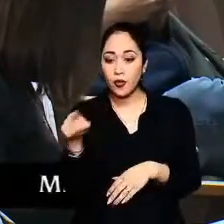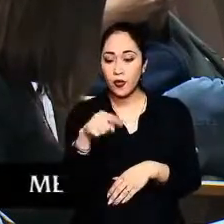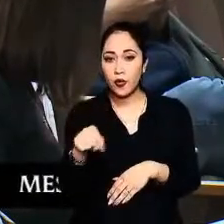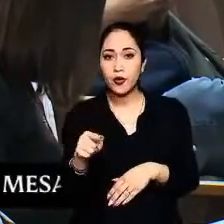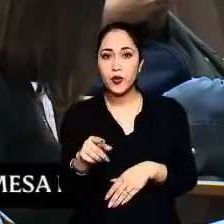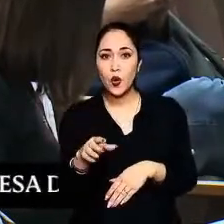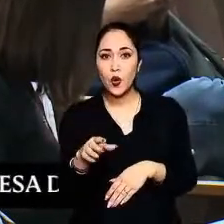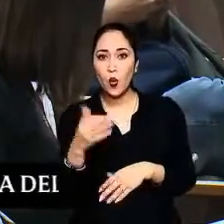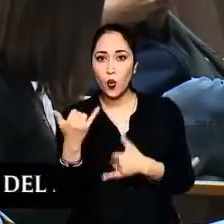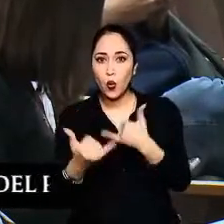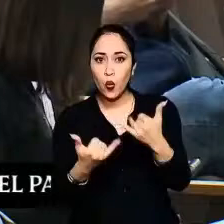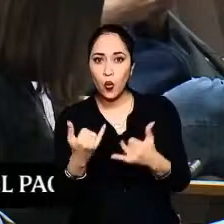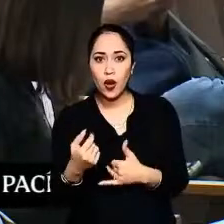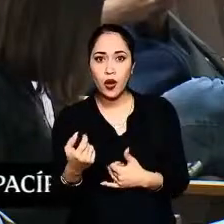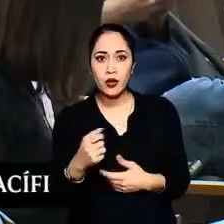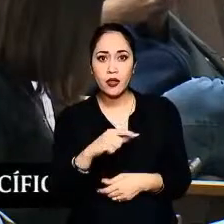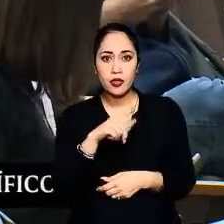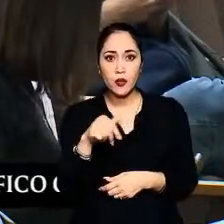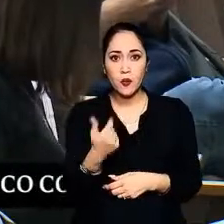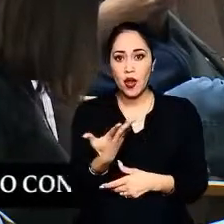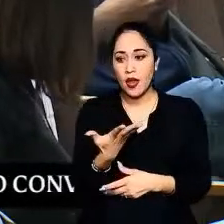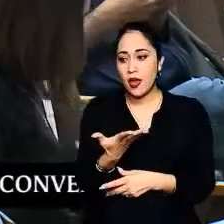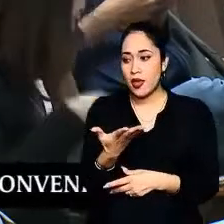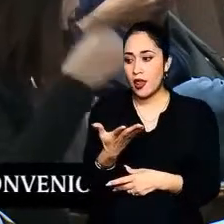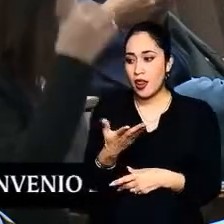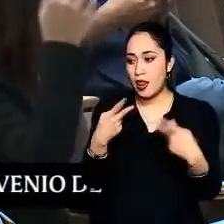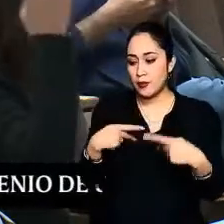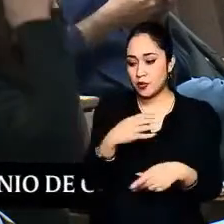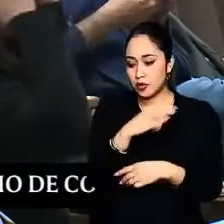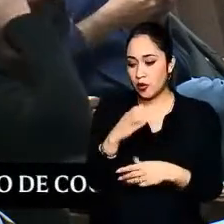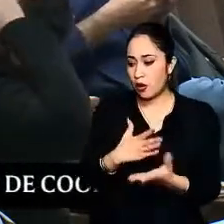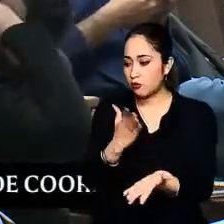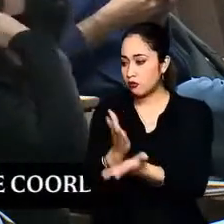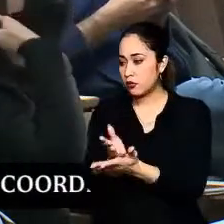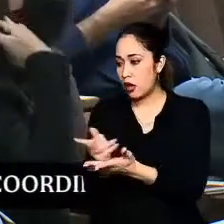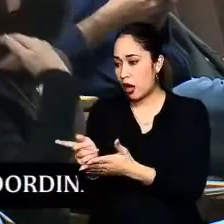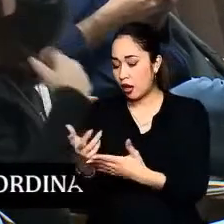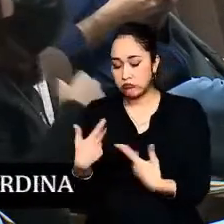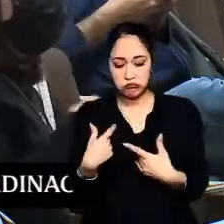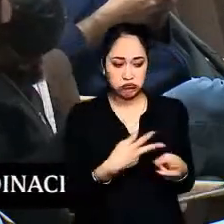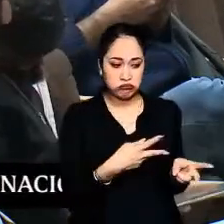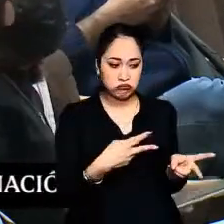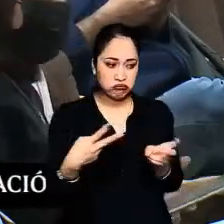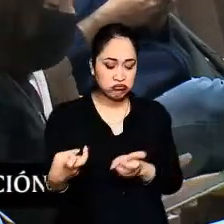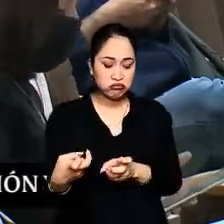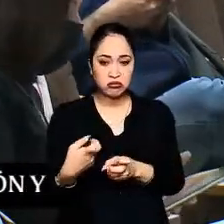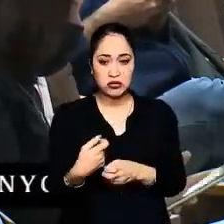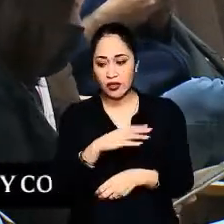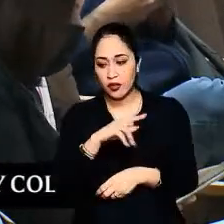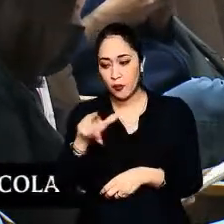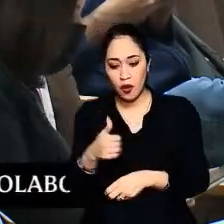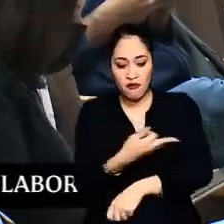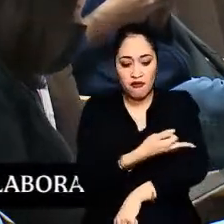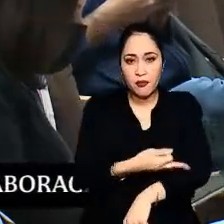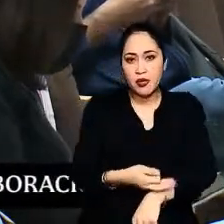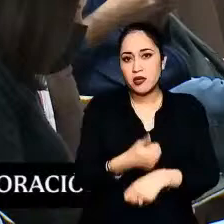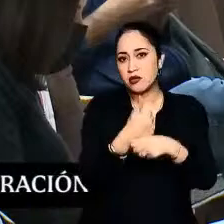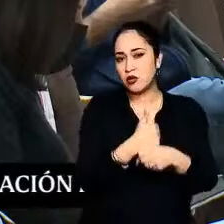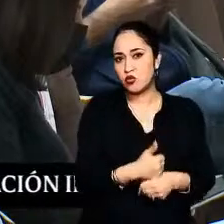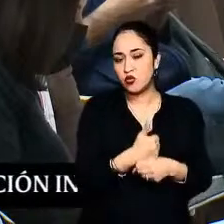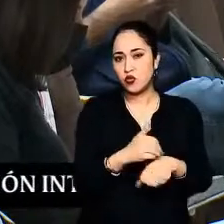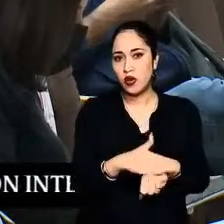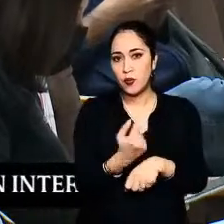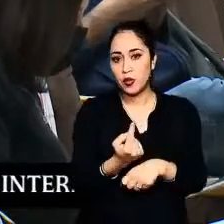pues dejan las familias llorando, sufriendo, porque los enrolan en un estado emocional y al final pues todos son